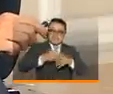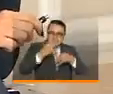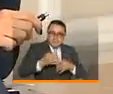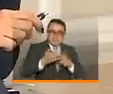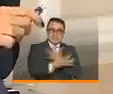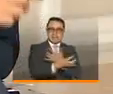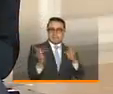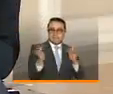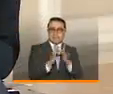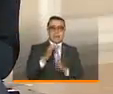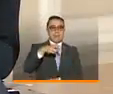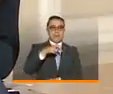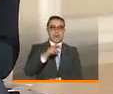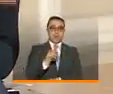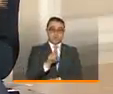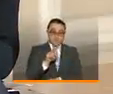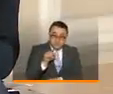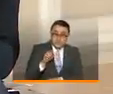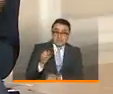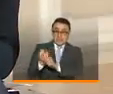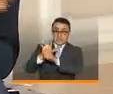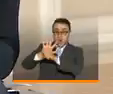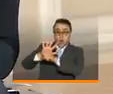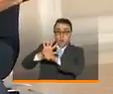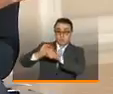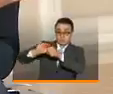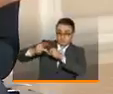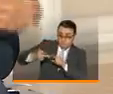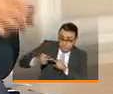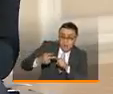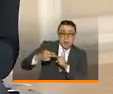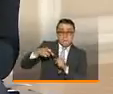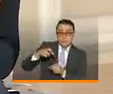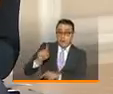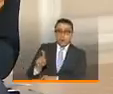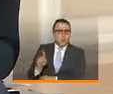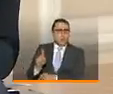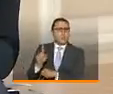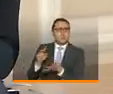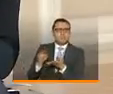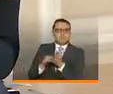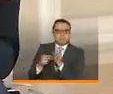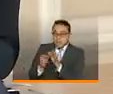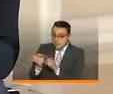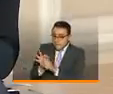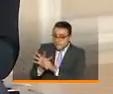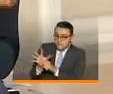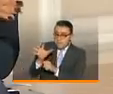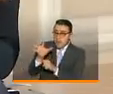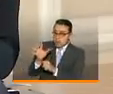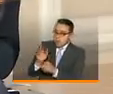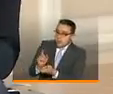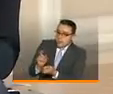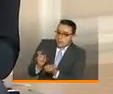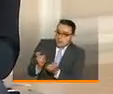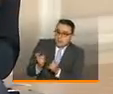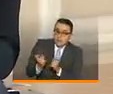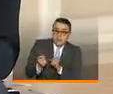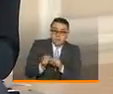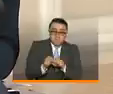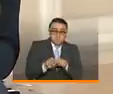precisamente presenta diferencias con su ancestro. ¿Por qué preocupa? Porque una de esas mutaciones, una muy importante, ocurre en un